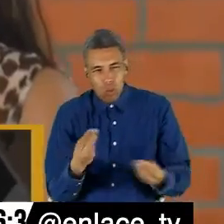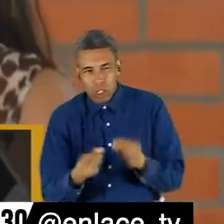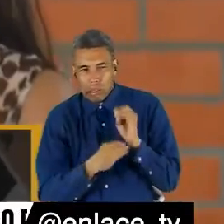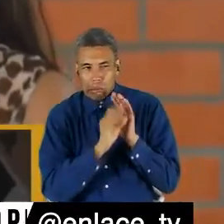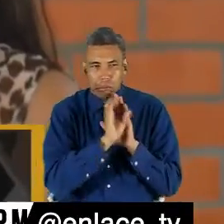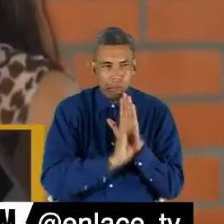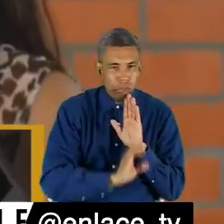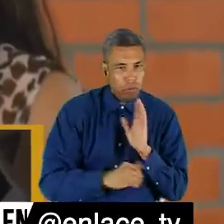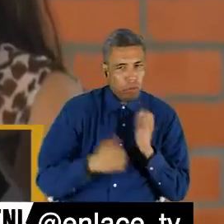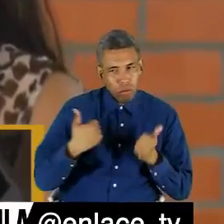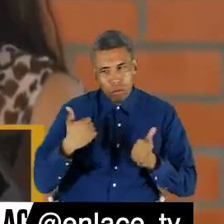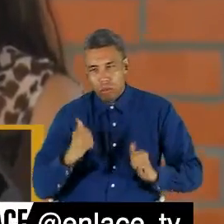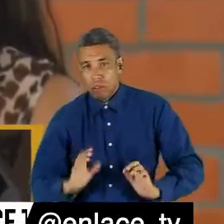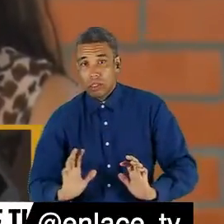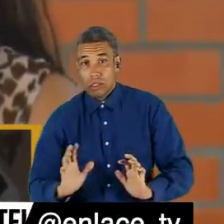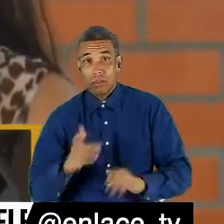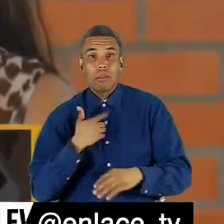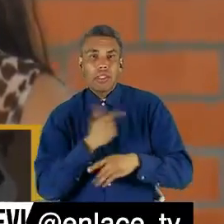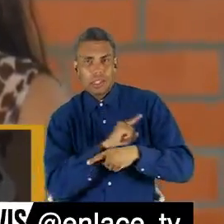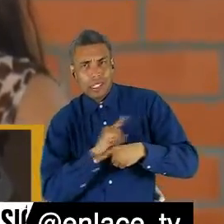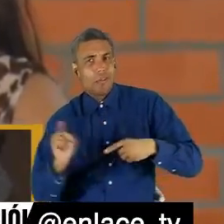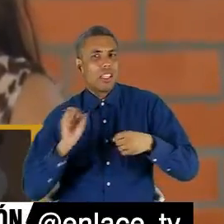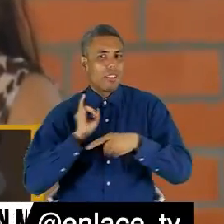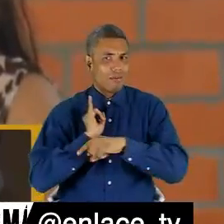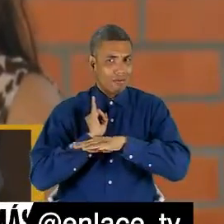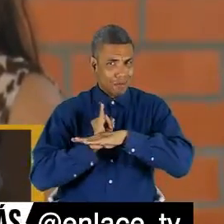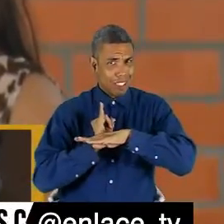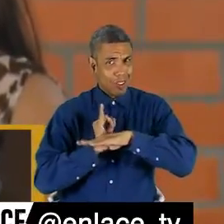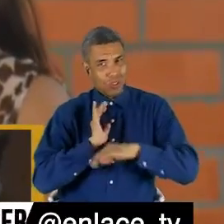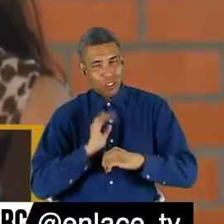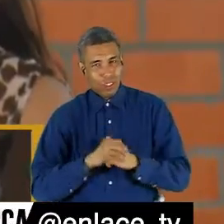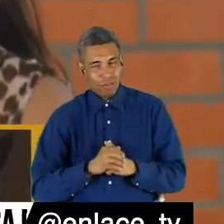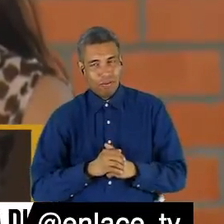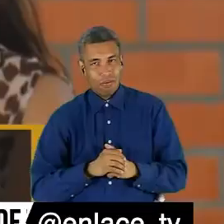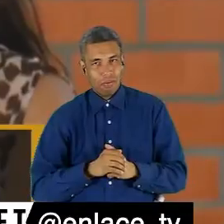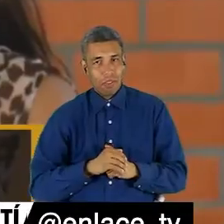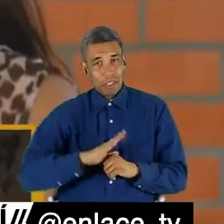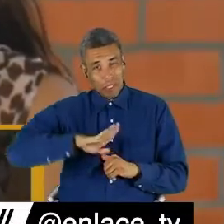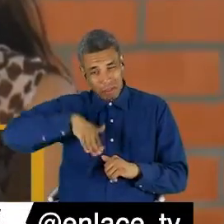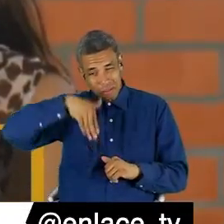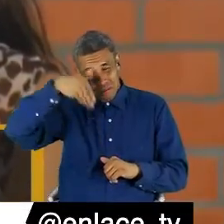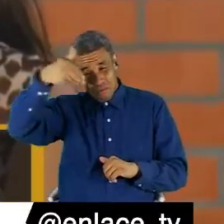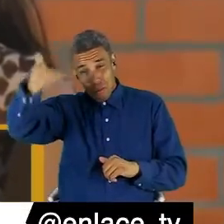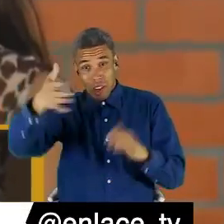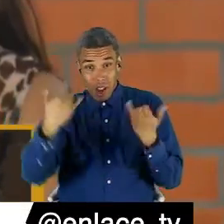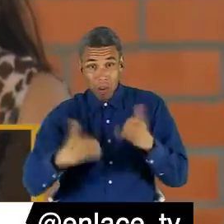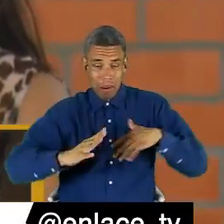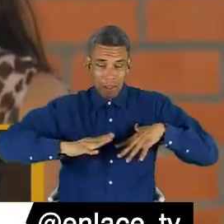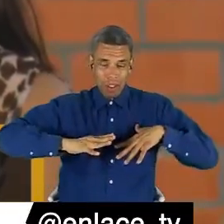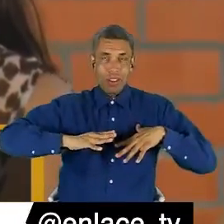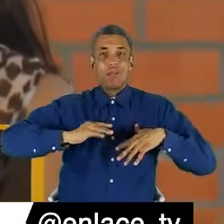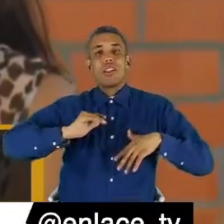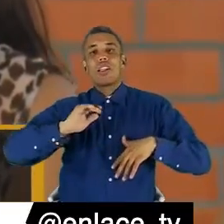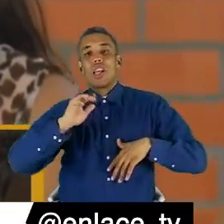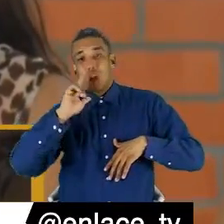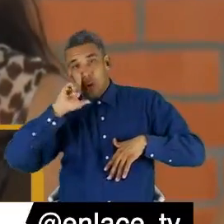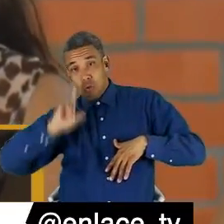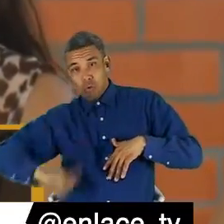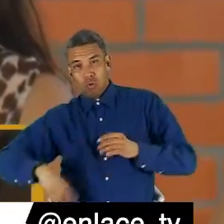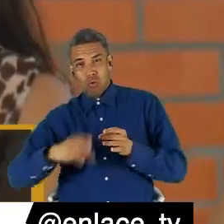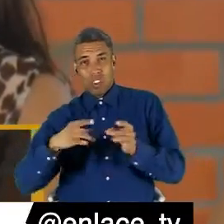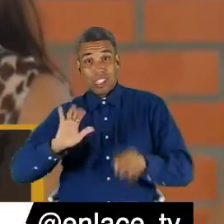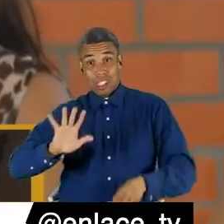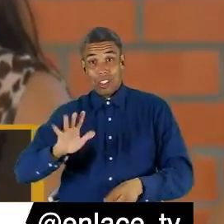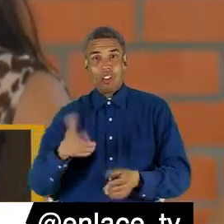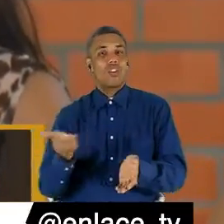de cada institución. Es la semana institucional. El segundo semestre inicia el día 5 de julio y empezamos